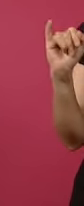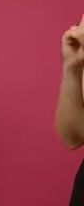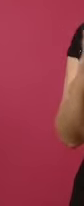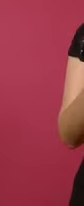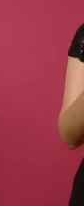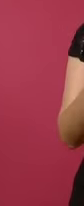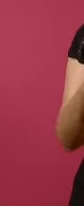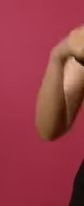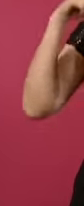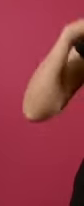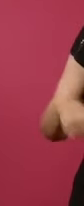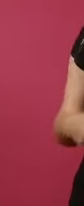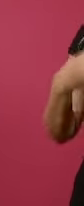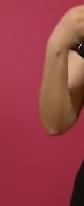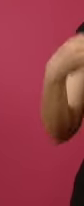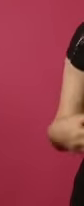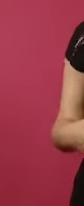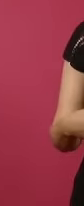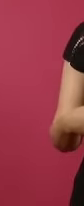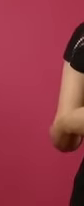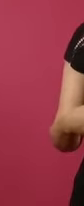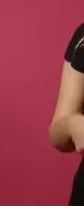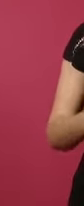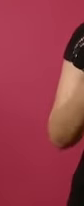mucha autoridad, y la gente